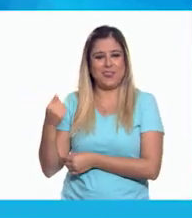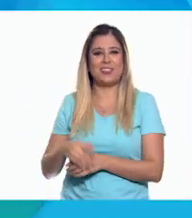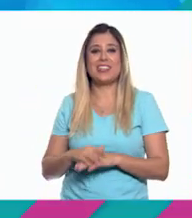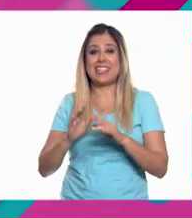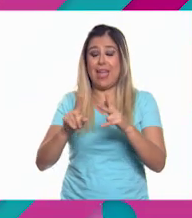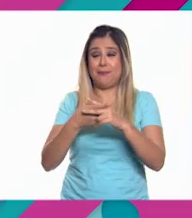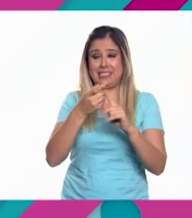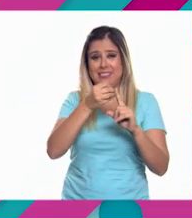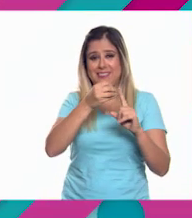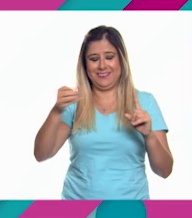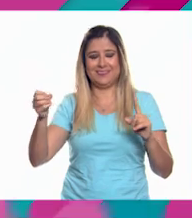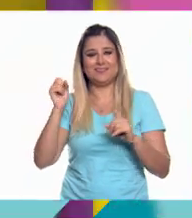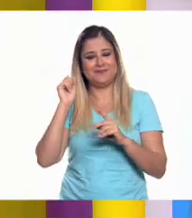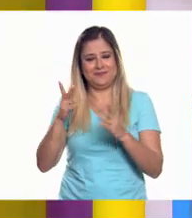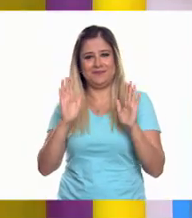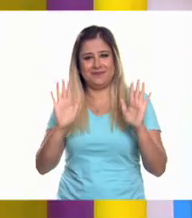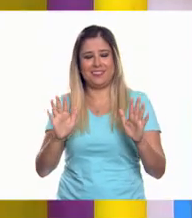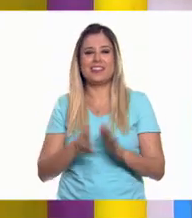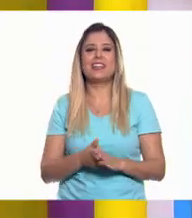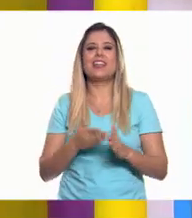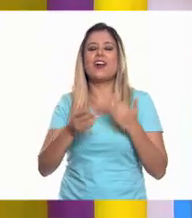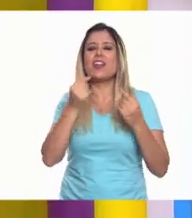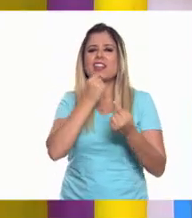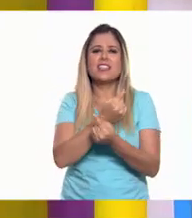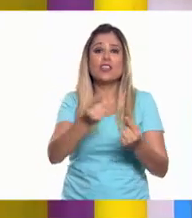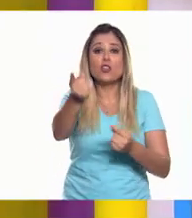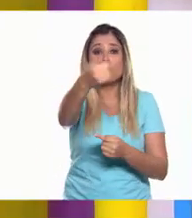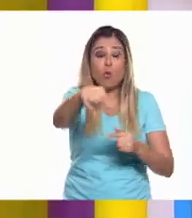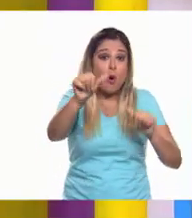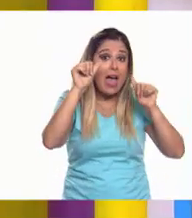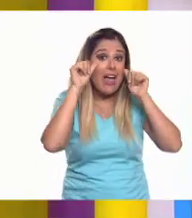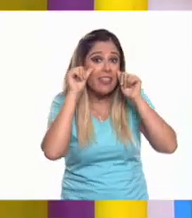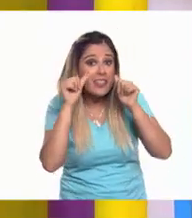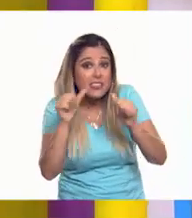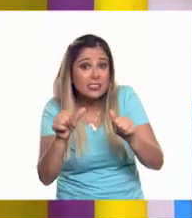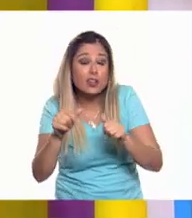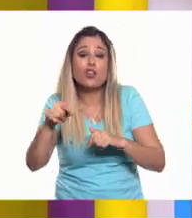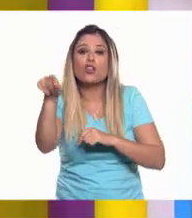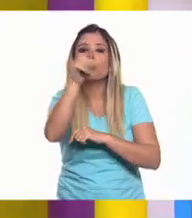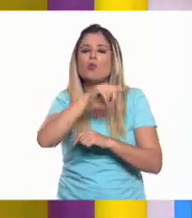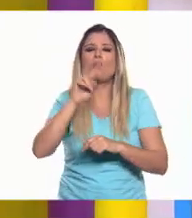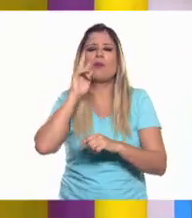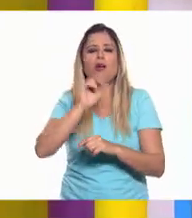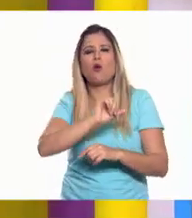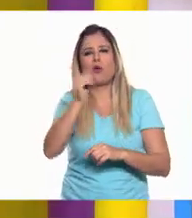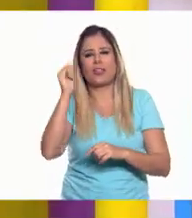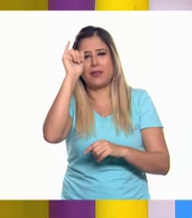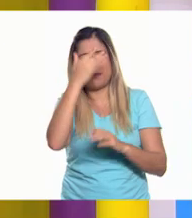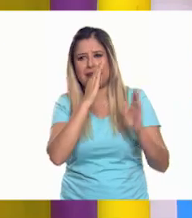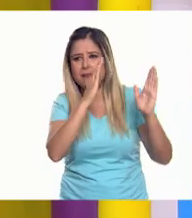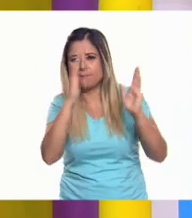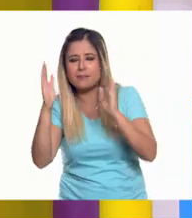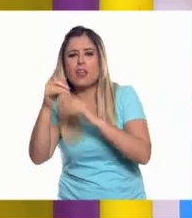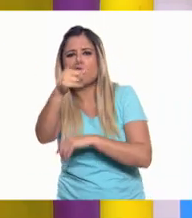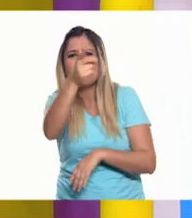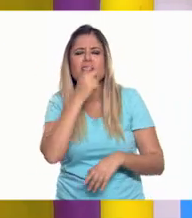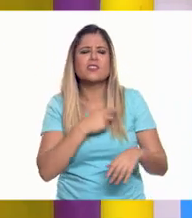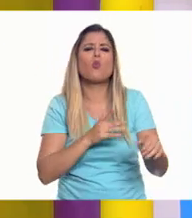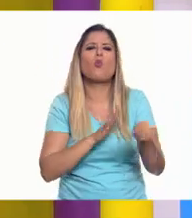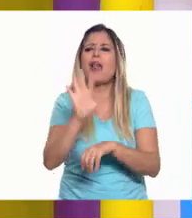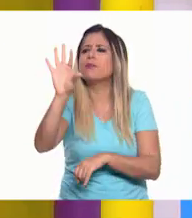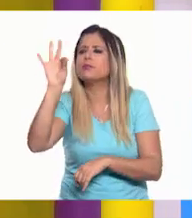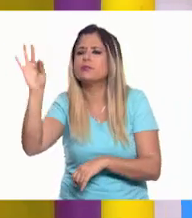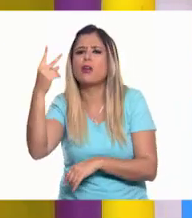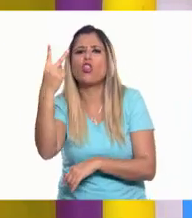la secuencia. Exacto. A ver, ustedes en casa, niños y niñas, presten mucha atención. Vamos a ver las siguientes imágenes y ustedes nos van a decir cuál